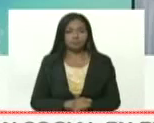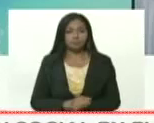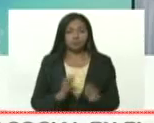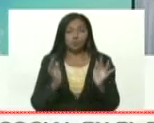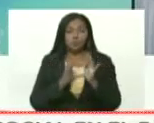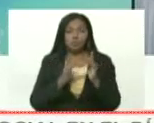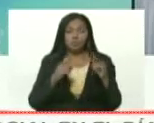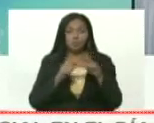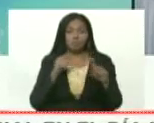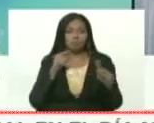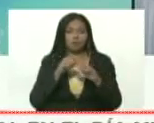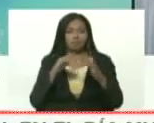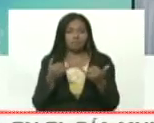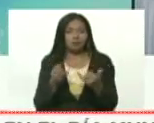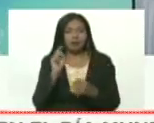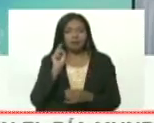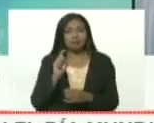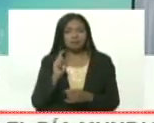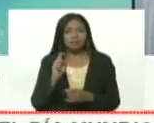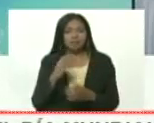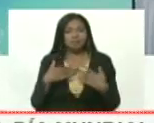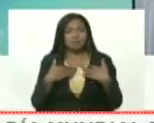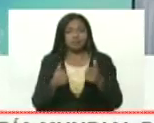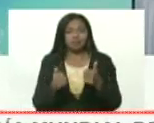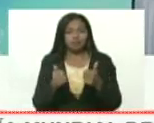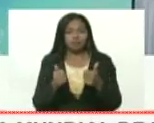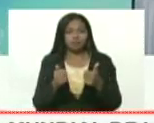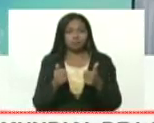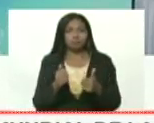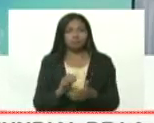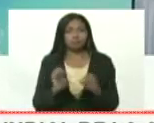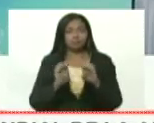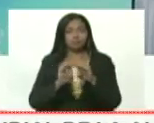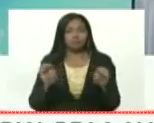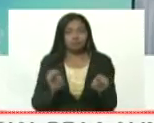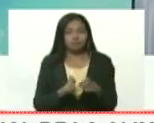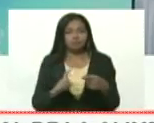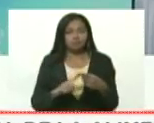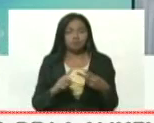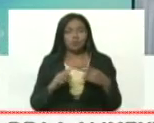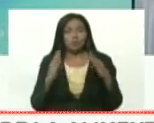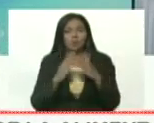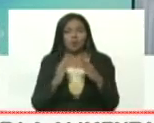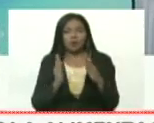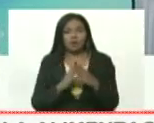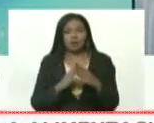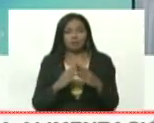conectándose de manera directa con las necesidades de salud, educación, vivienda.